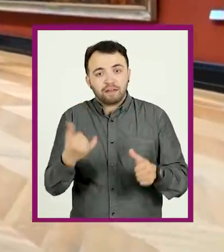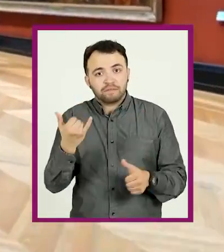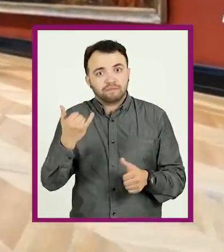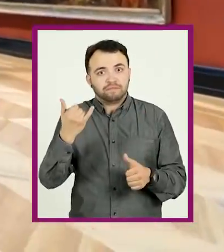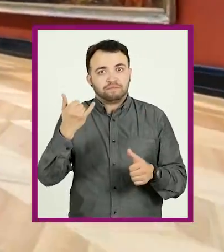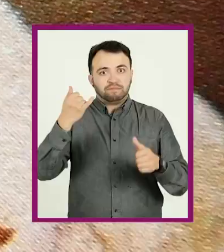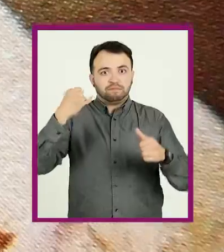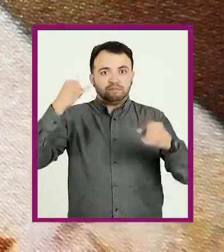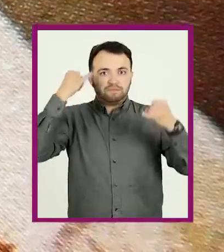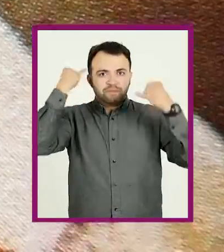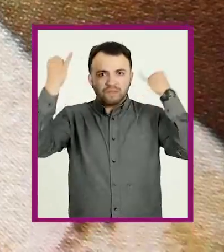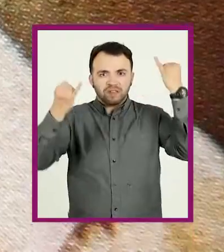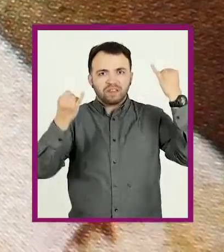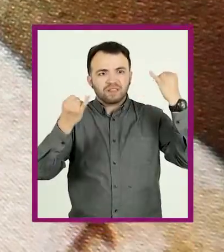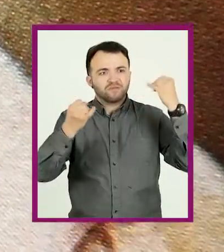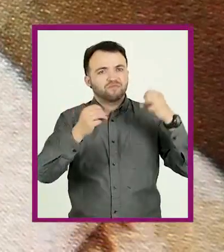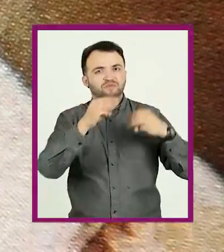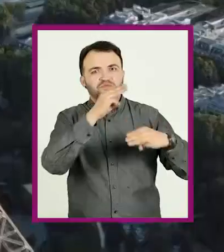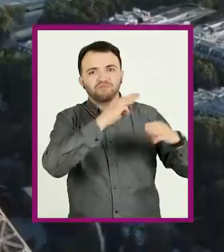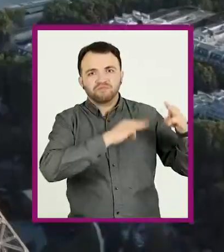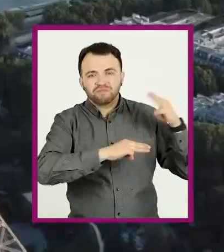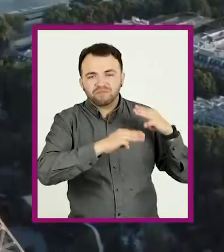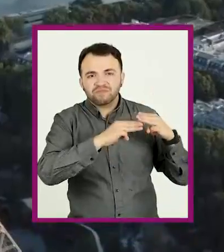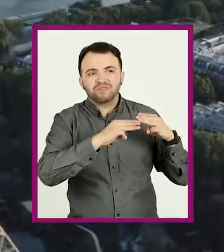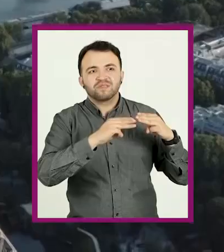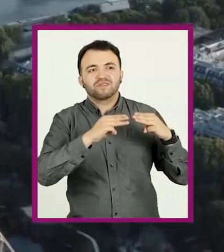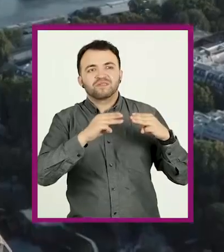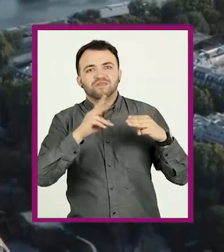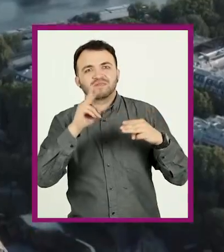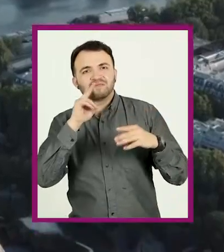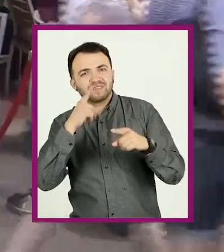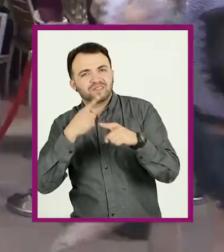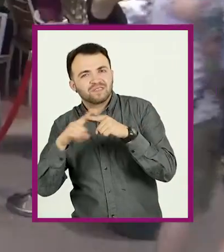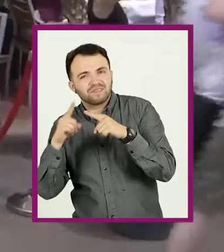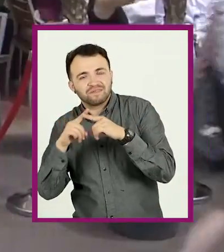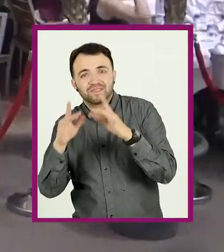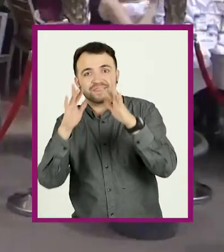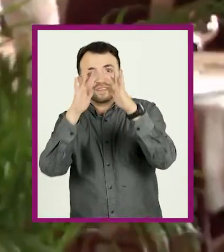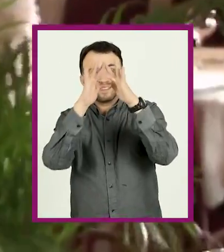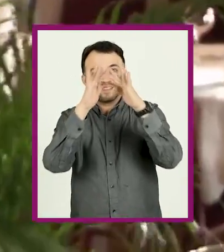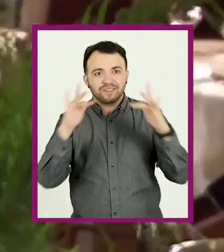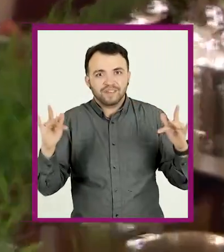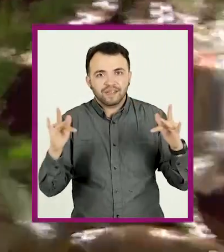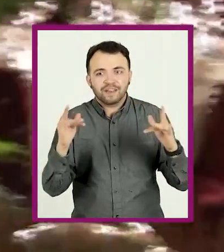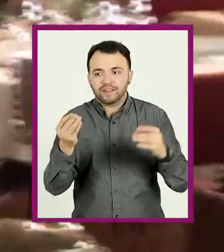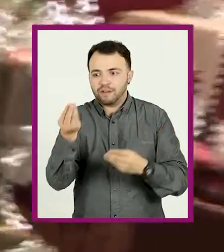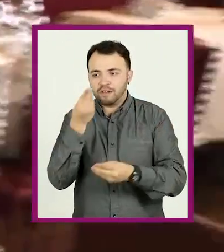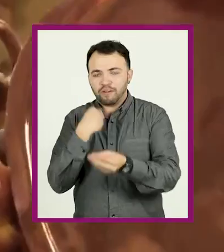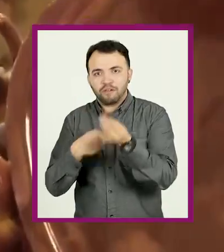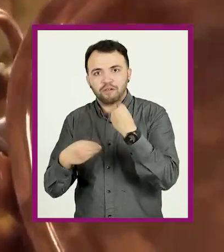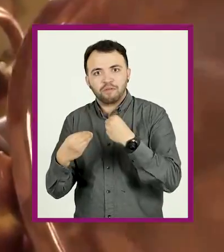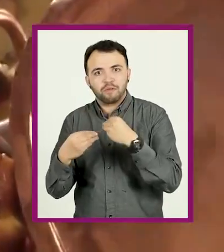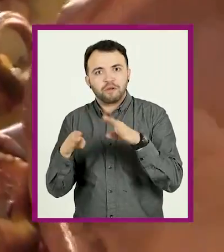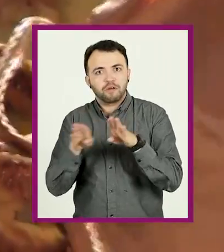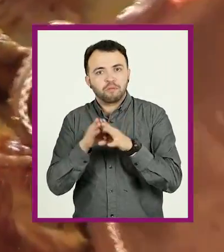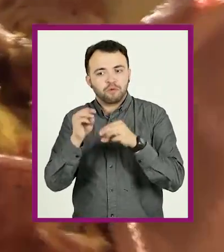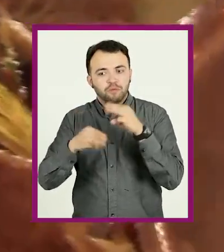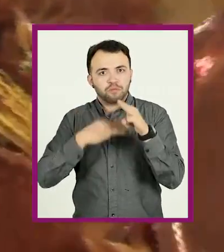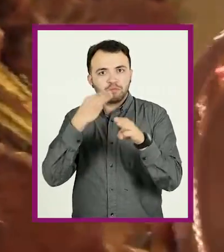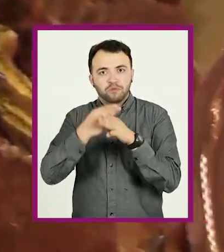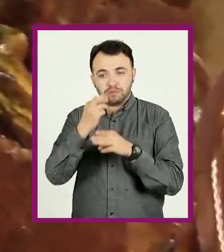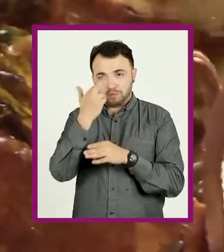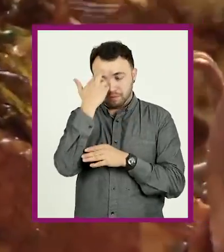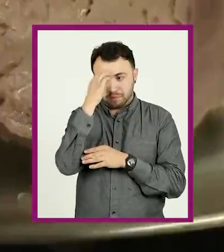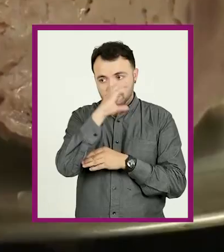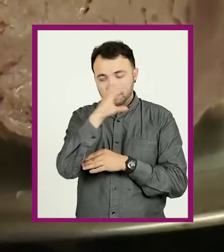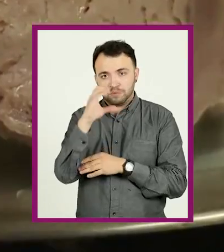Sus museos, su literatura, su imponente Torre Eiffel y su gastronomía, considerada patrimonio mundial,